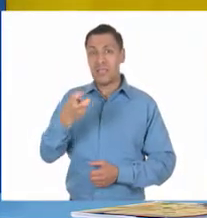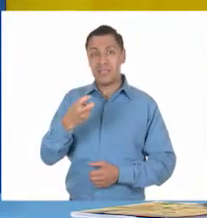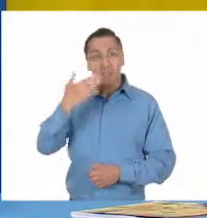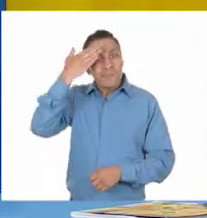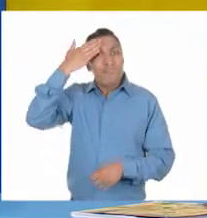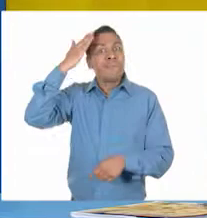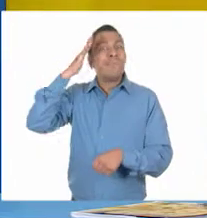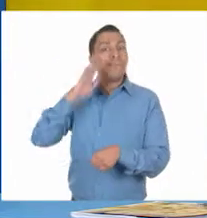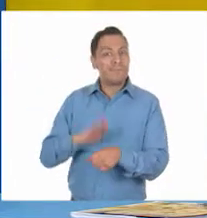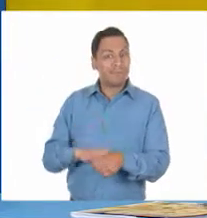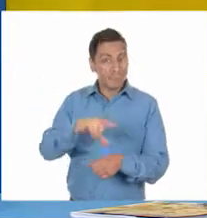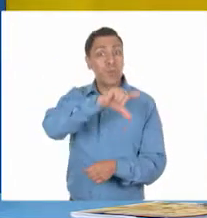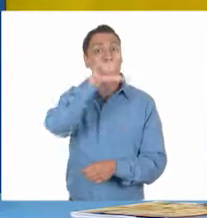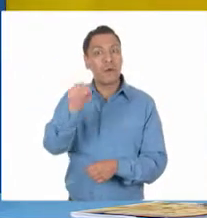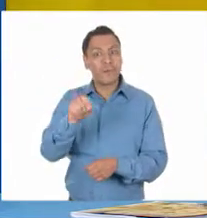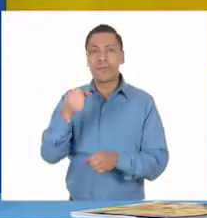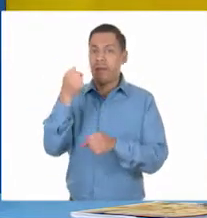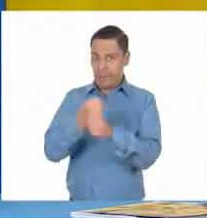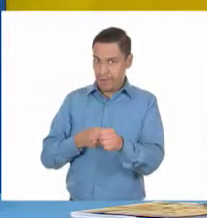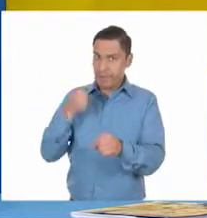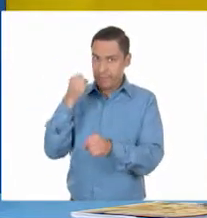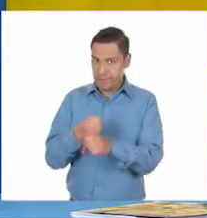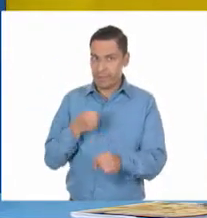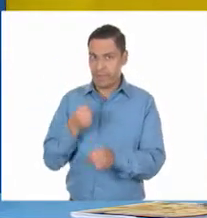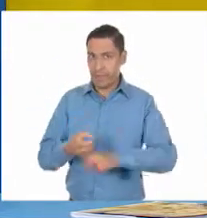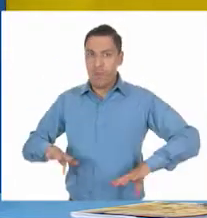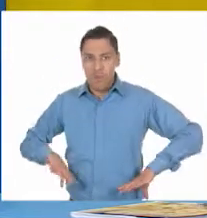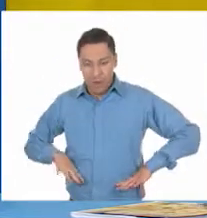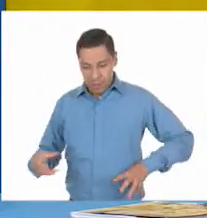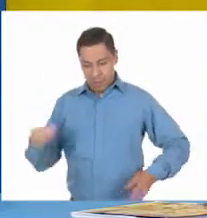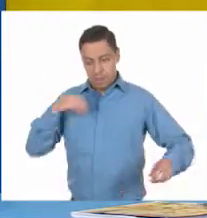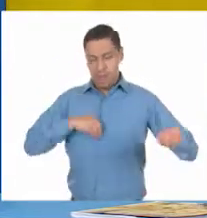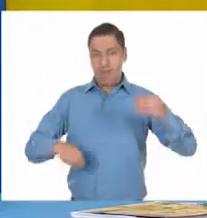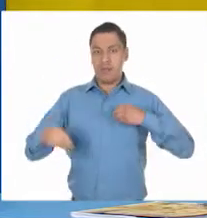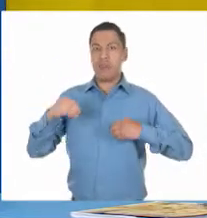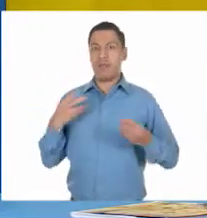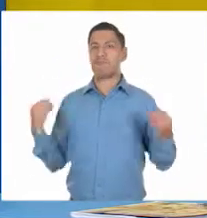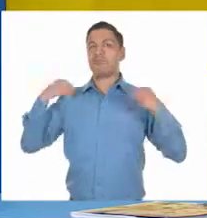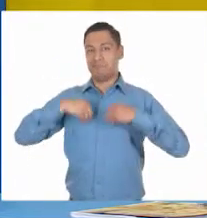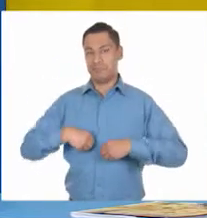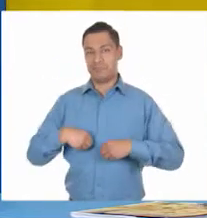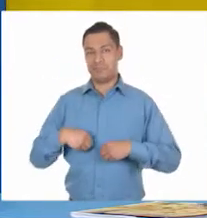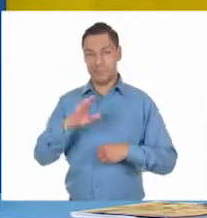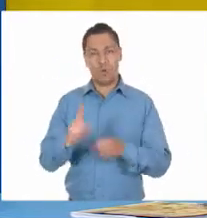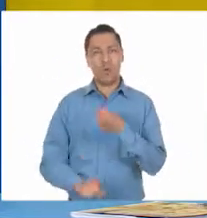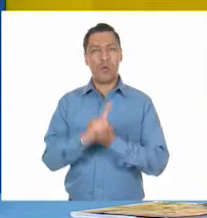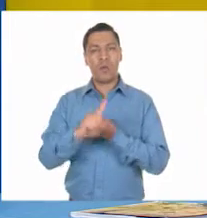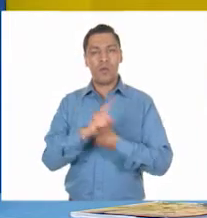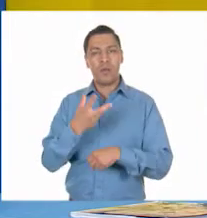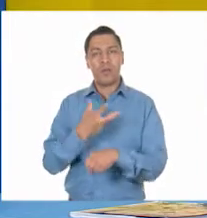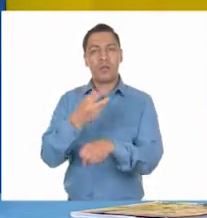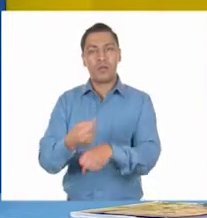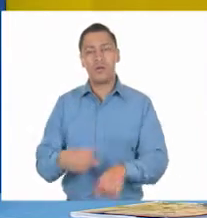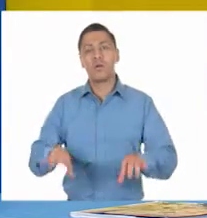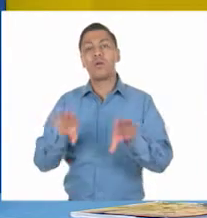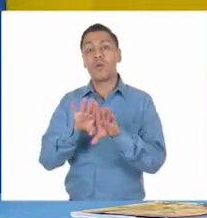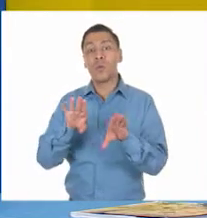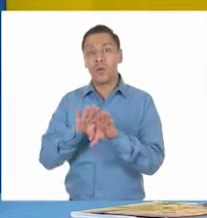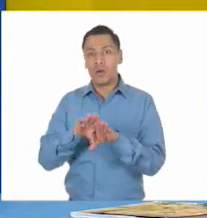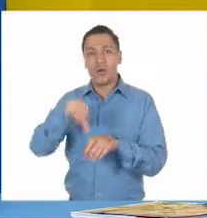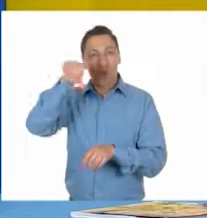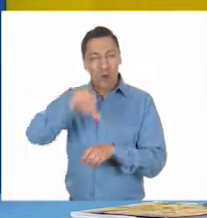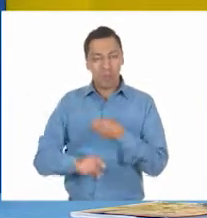ponemos en práctica. ¿A ustedes cómo les ha ido con la transformación de conflictos? El día de hoy veremos algunos tipos de conflictos